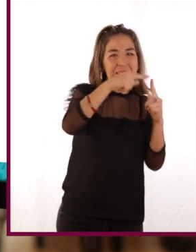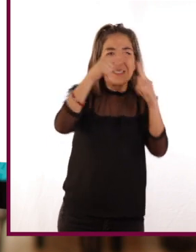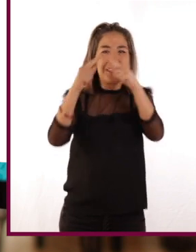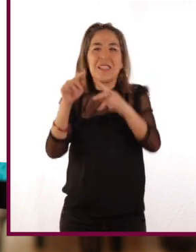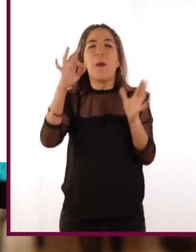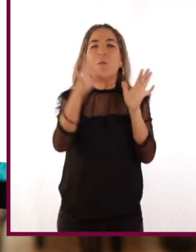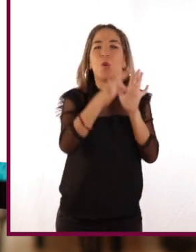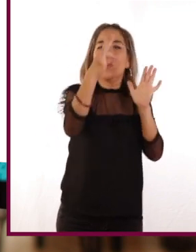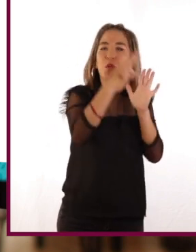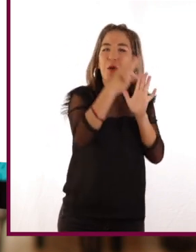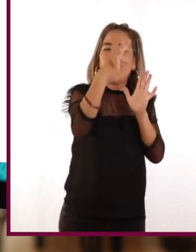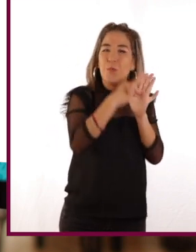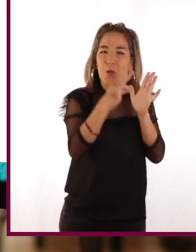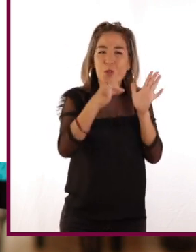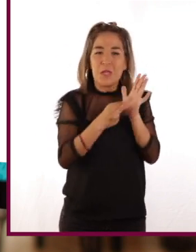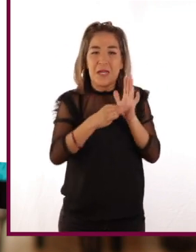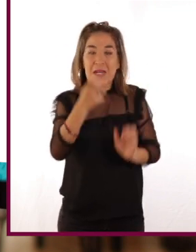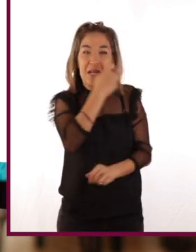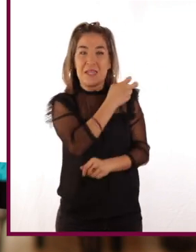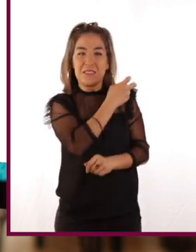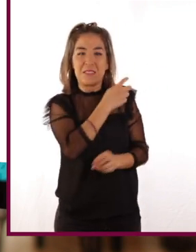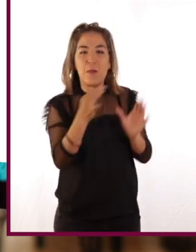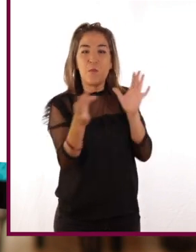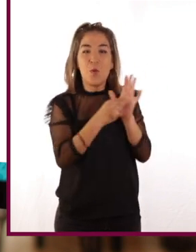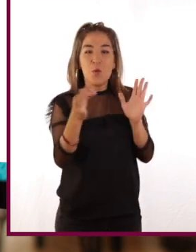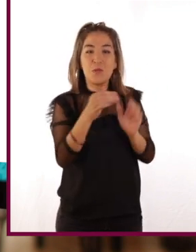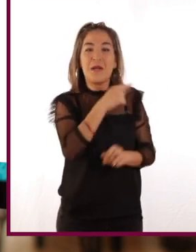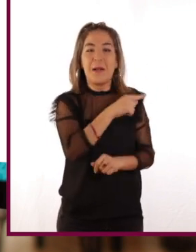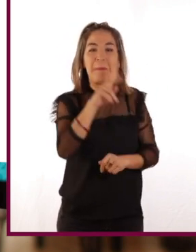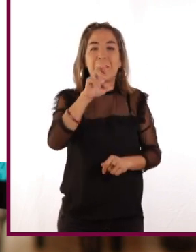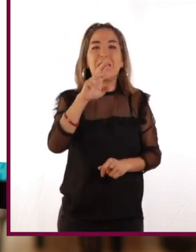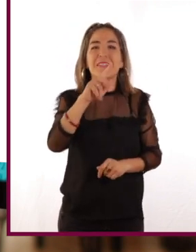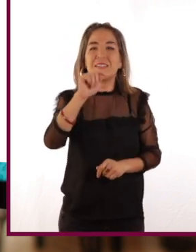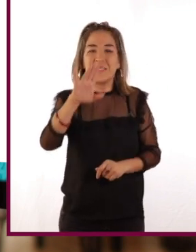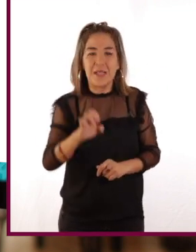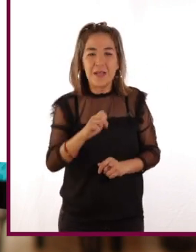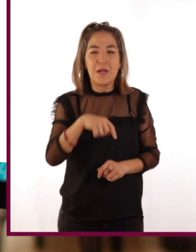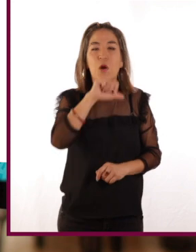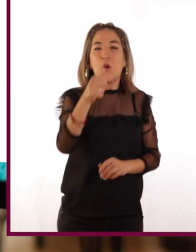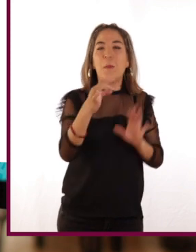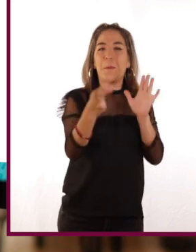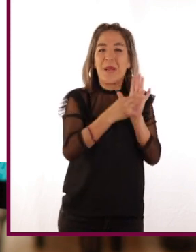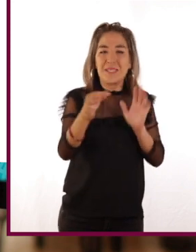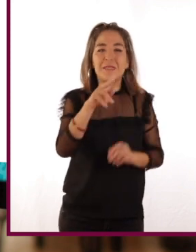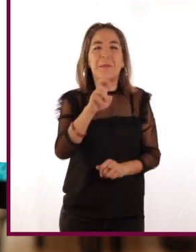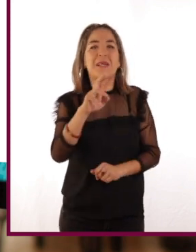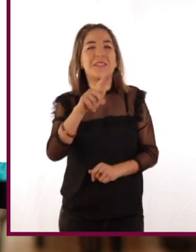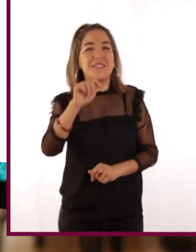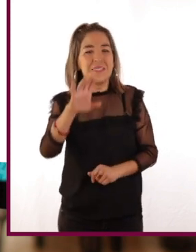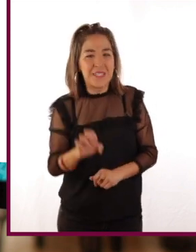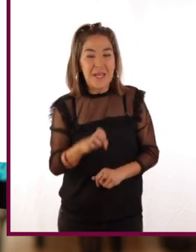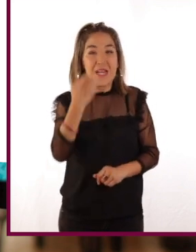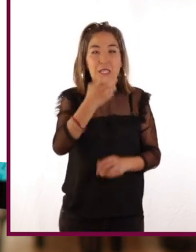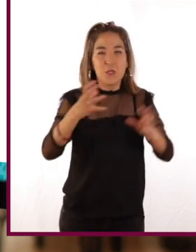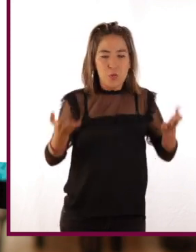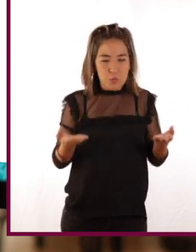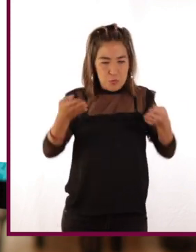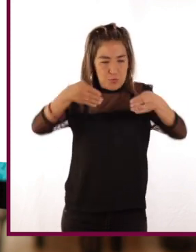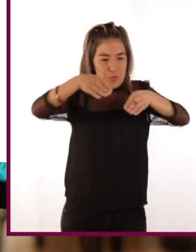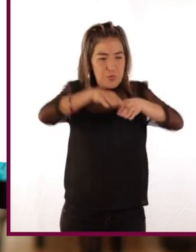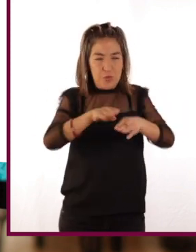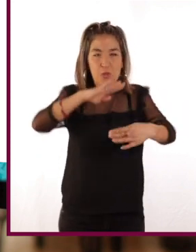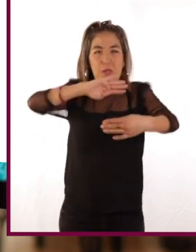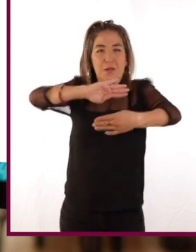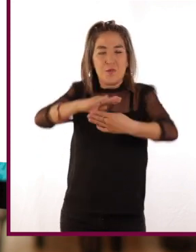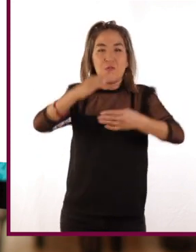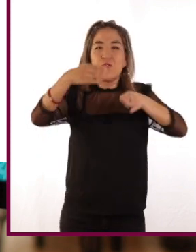las esquinitas, ¿no? Entonces, este es un vértice, este es otro vértice, este es otro vértice, es en donde se juntan